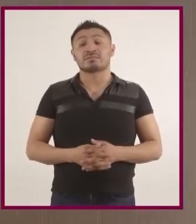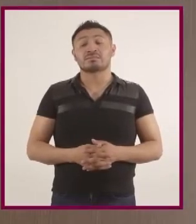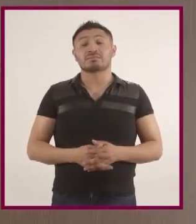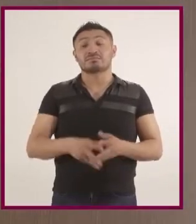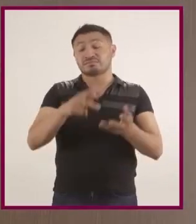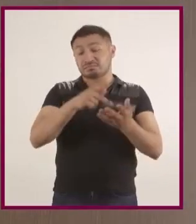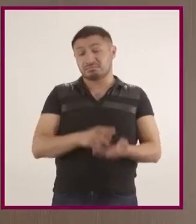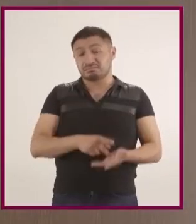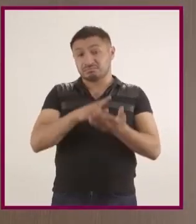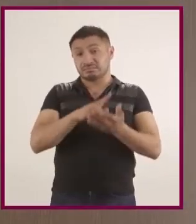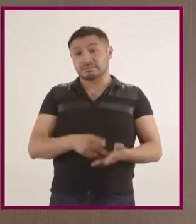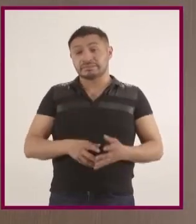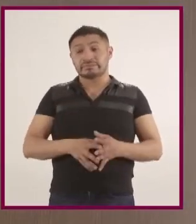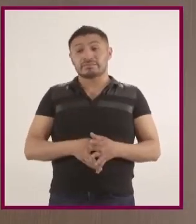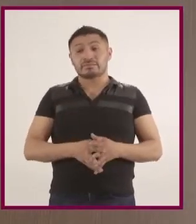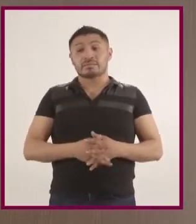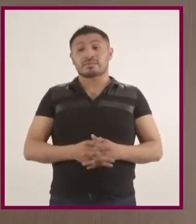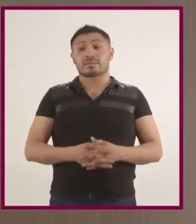a pesar